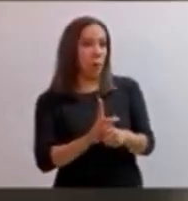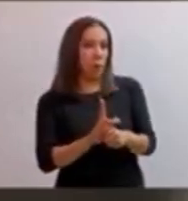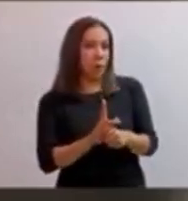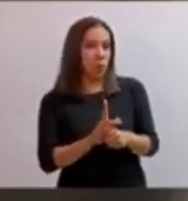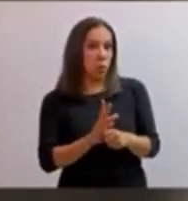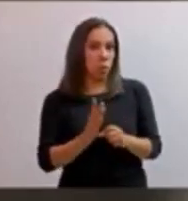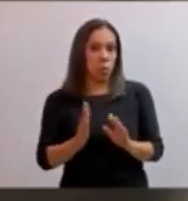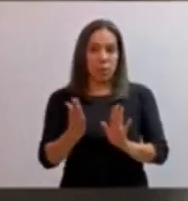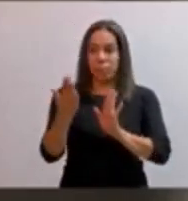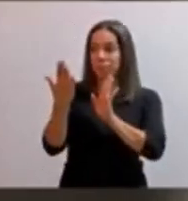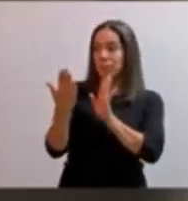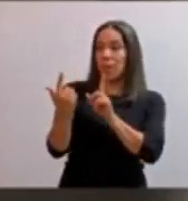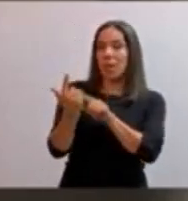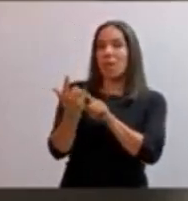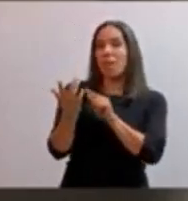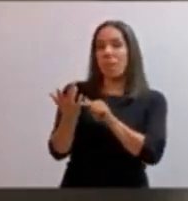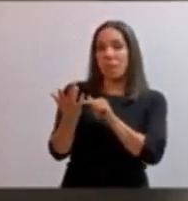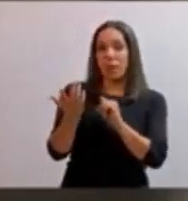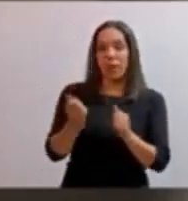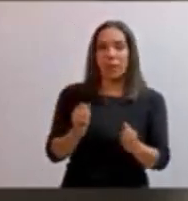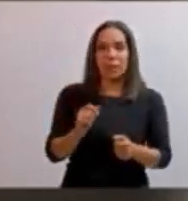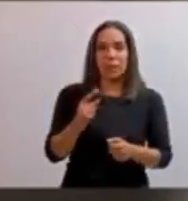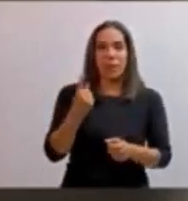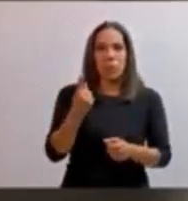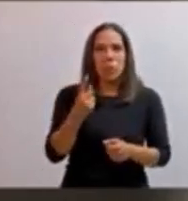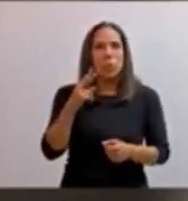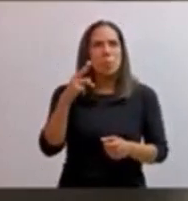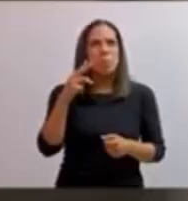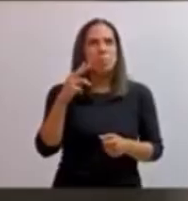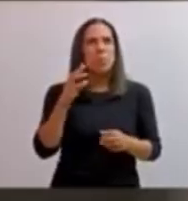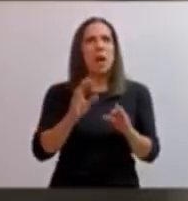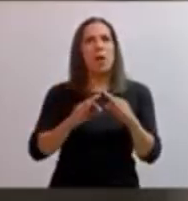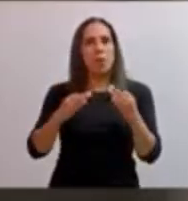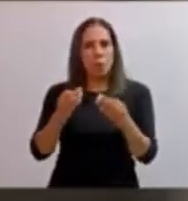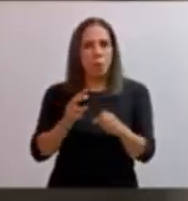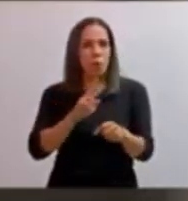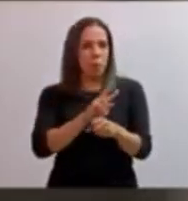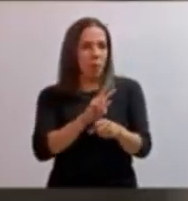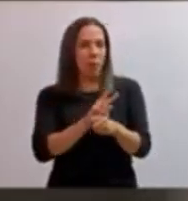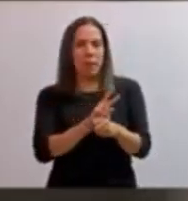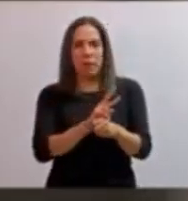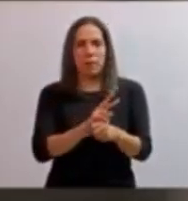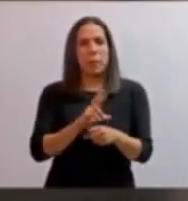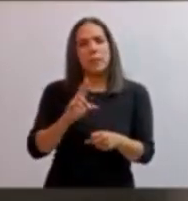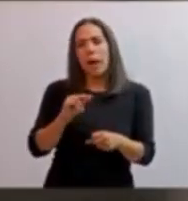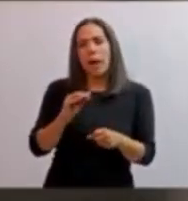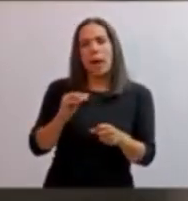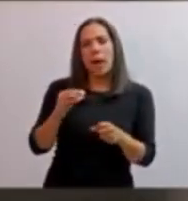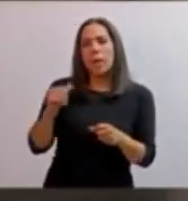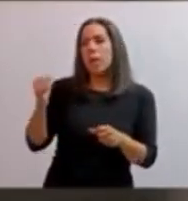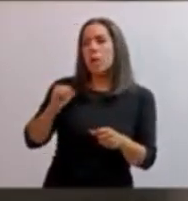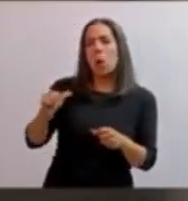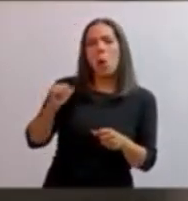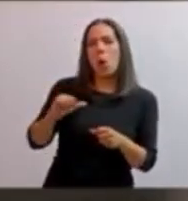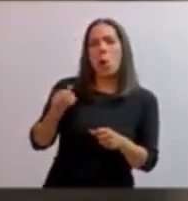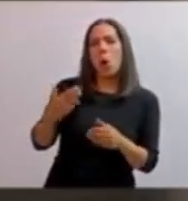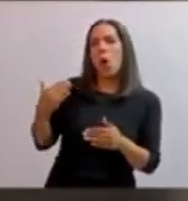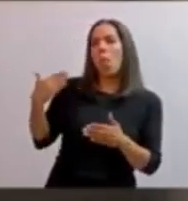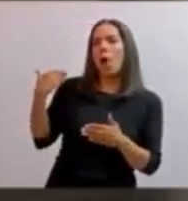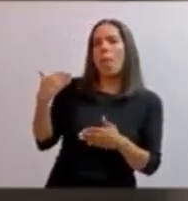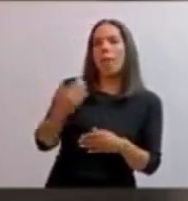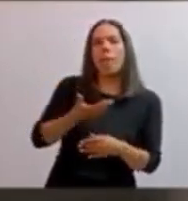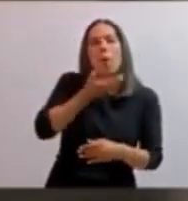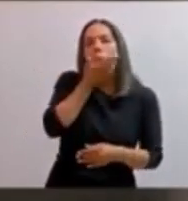esas reminiscencias de una visión de supervisión centrada en lo administrativo, en